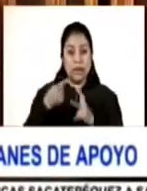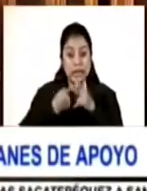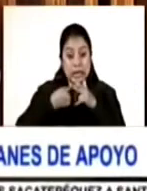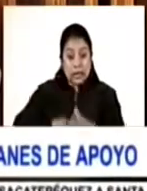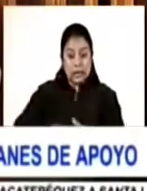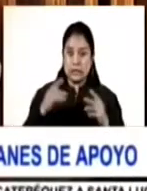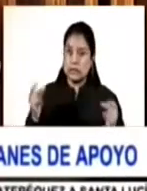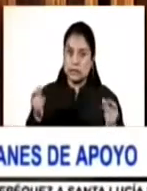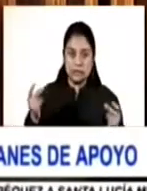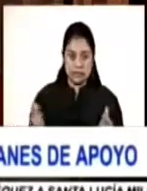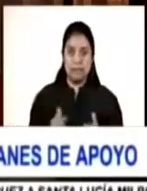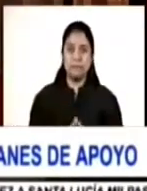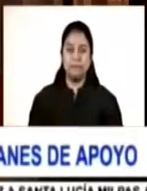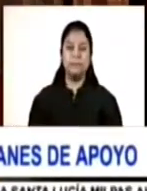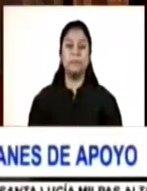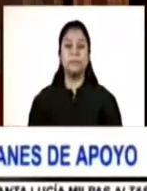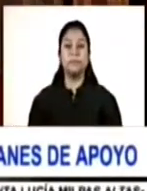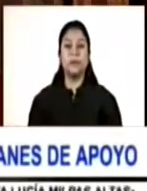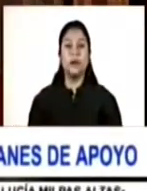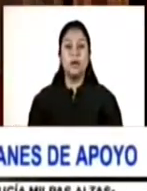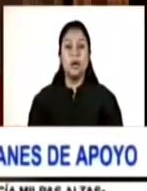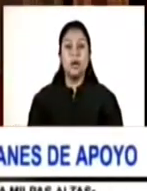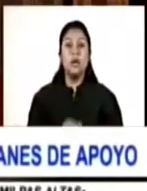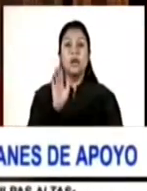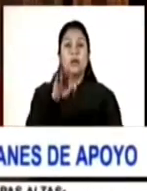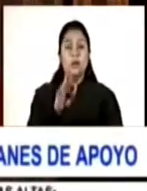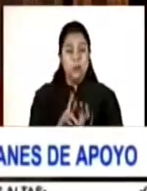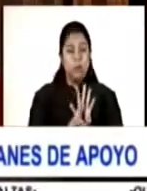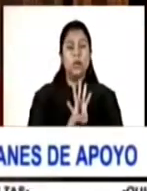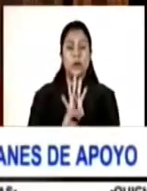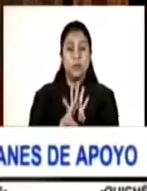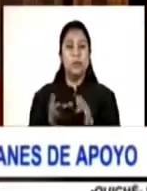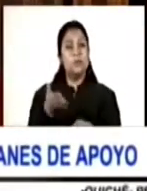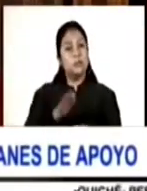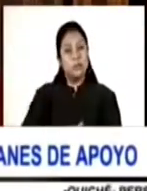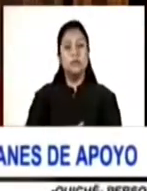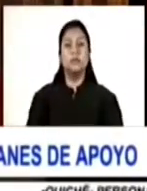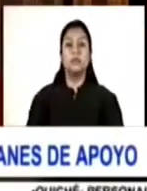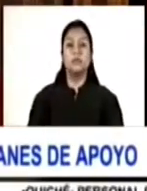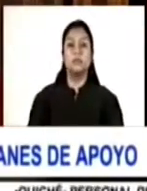inicie cuanto antes. Una recomendación más.